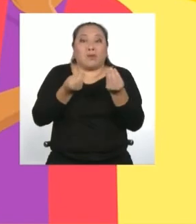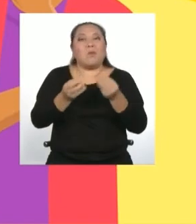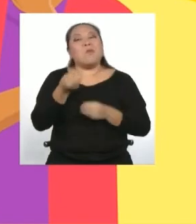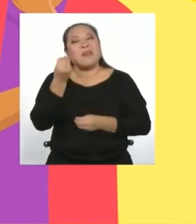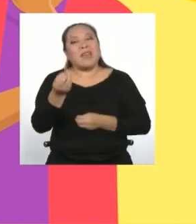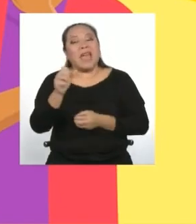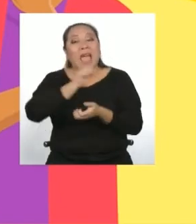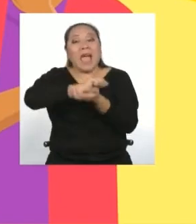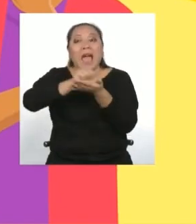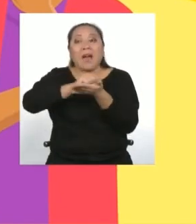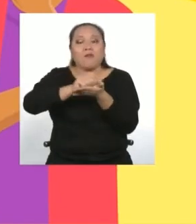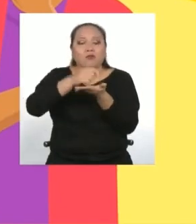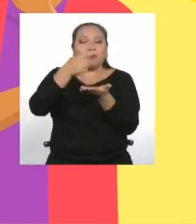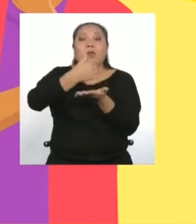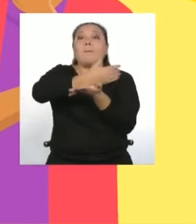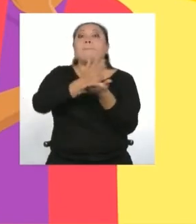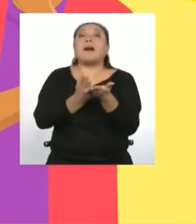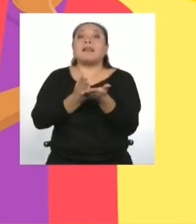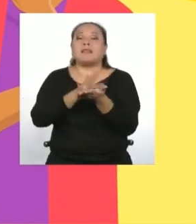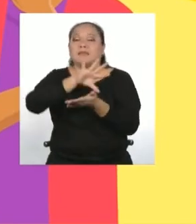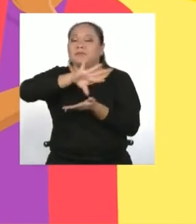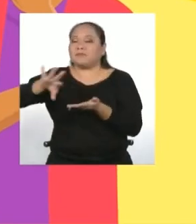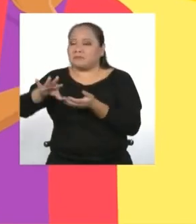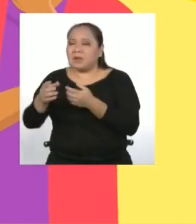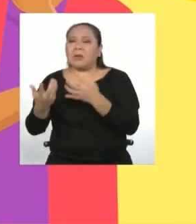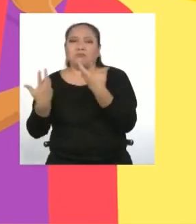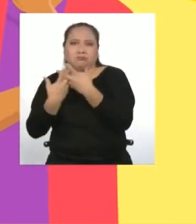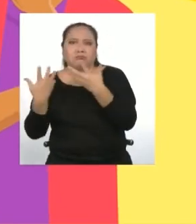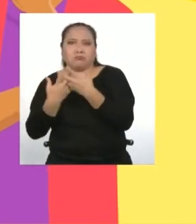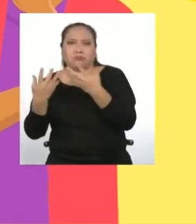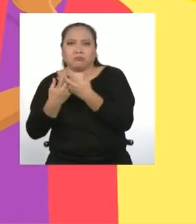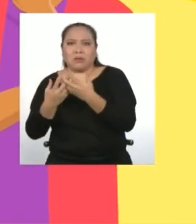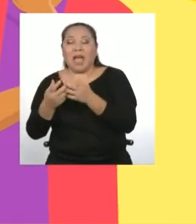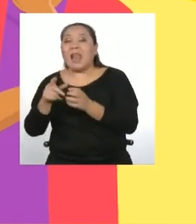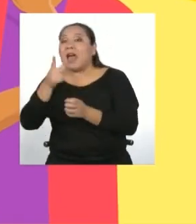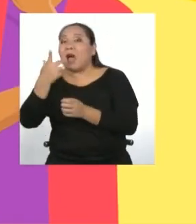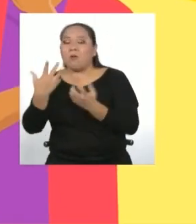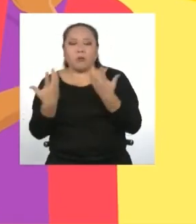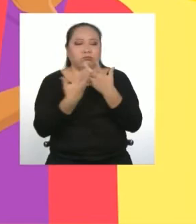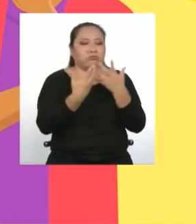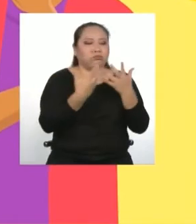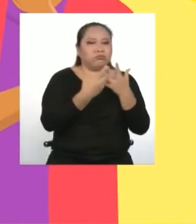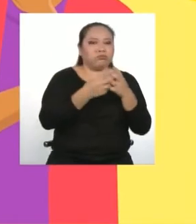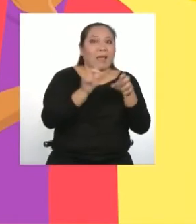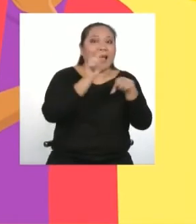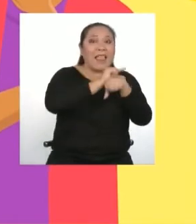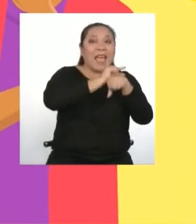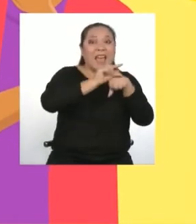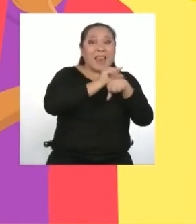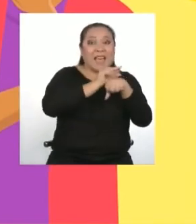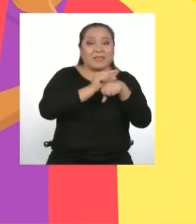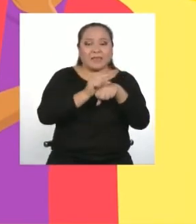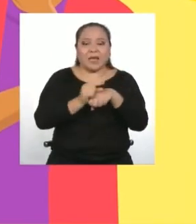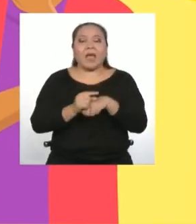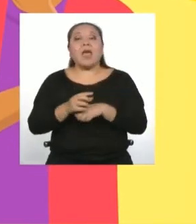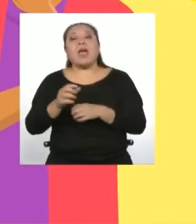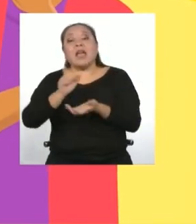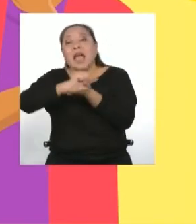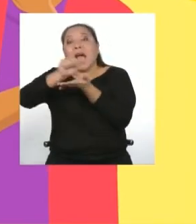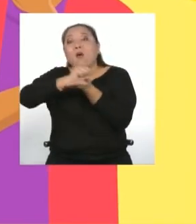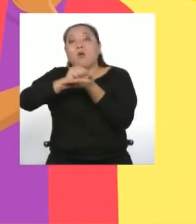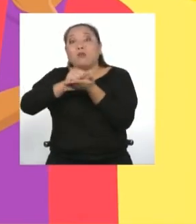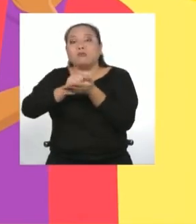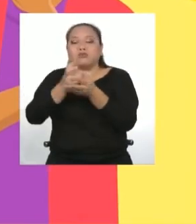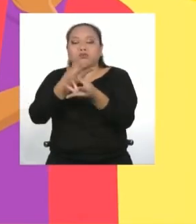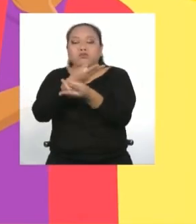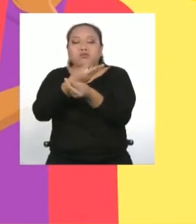afín al agua, y otra apolar, afín a la grasa. Esto hace que sea soluble tanto en el agua como en una grasa o